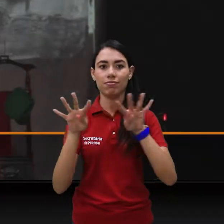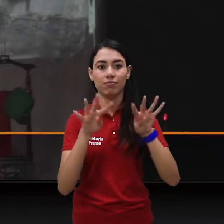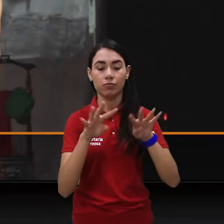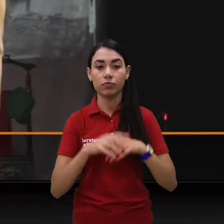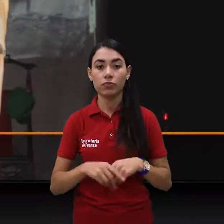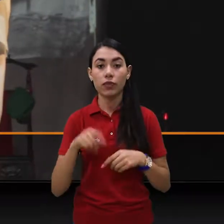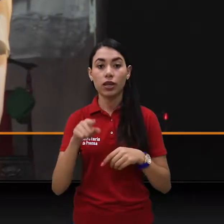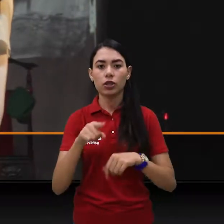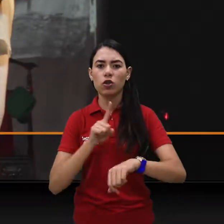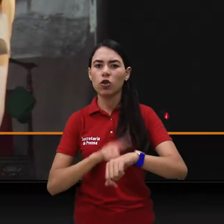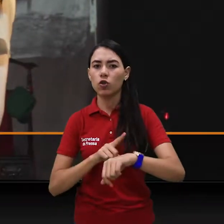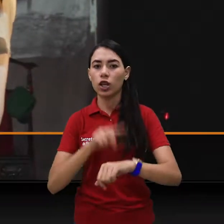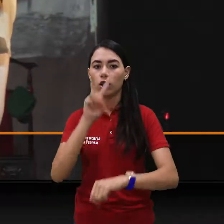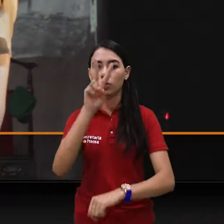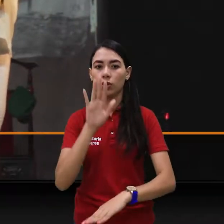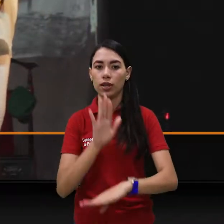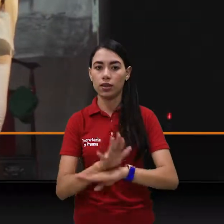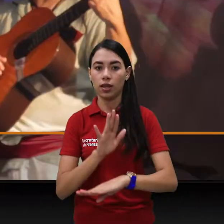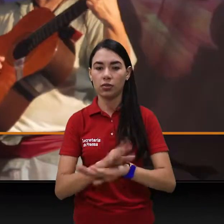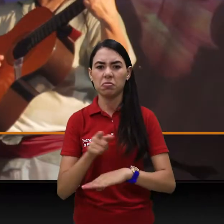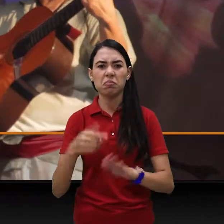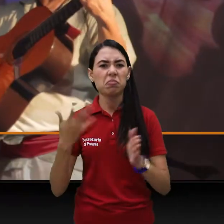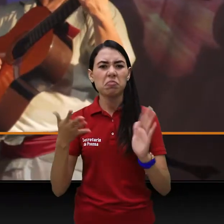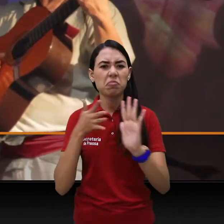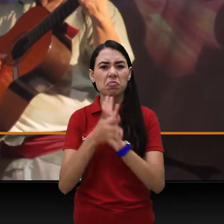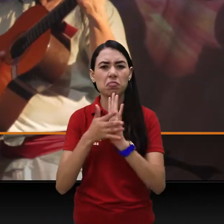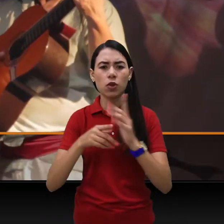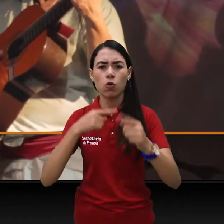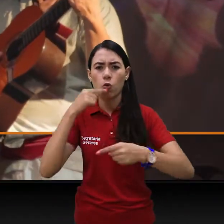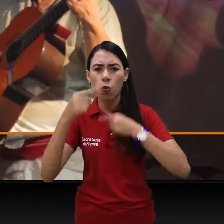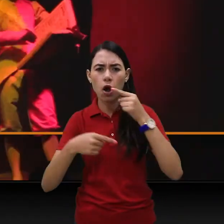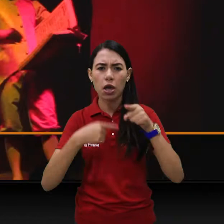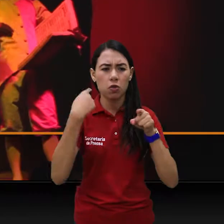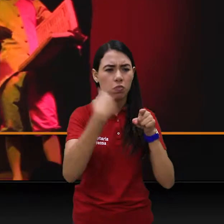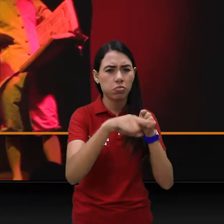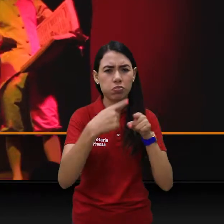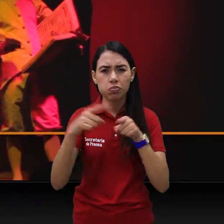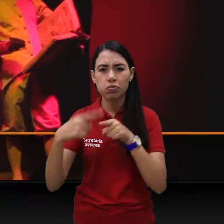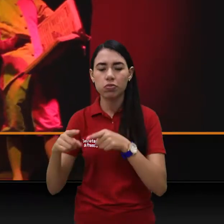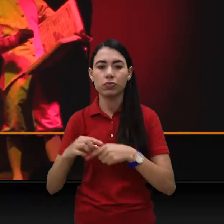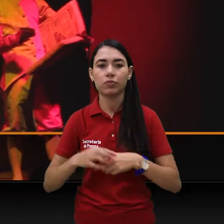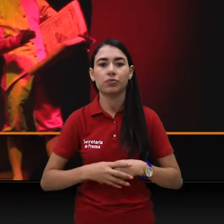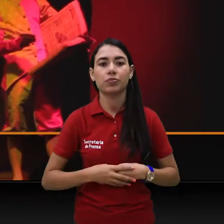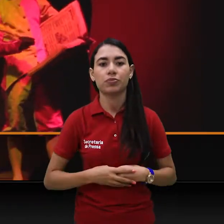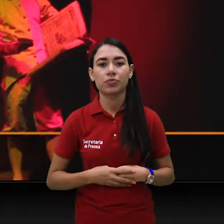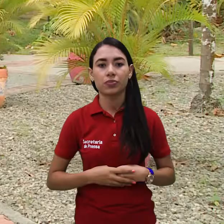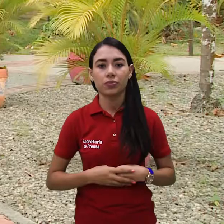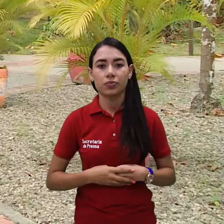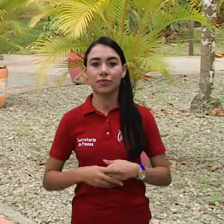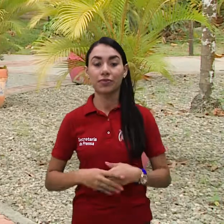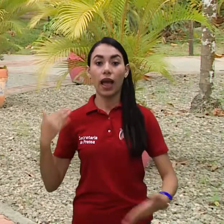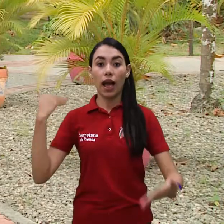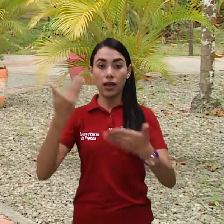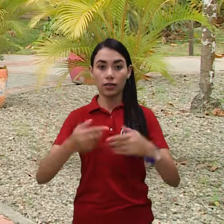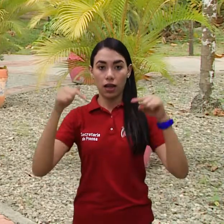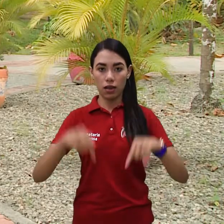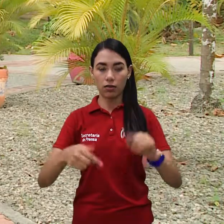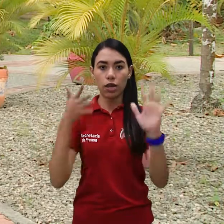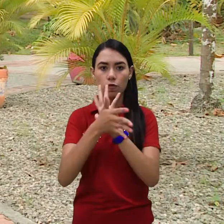cuentería. Sin costo, a partir de las 2 de la tarde. Para más información, consultar nuestras redes sociales. Hasta aquí